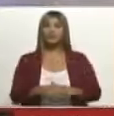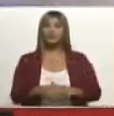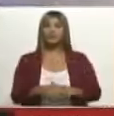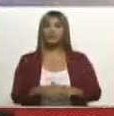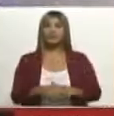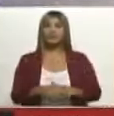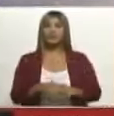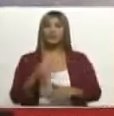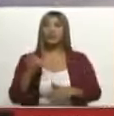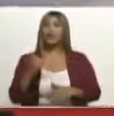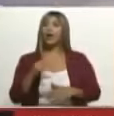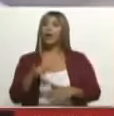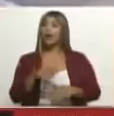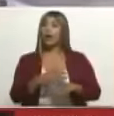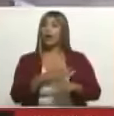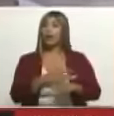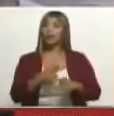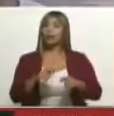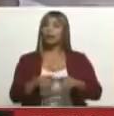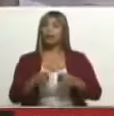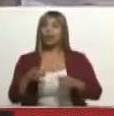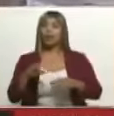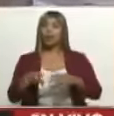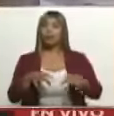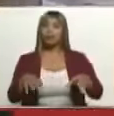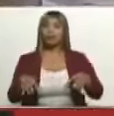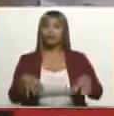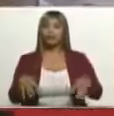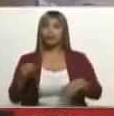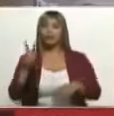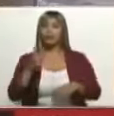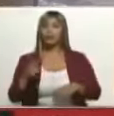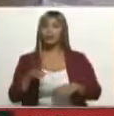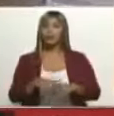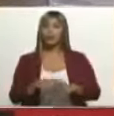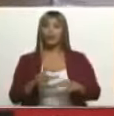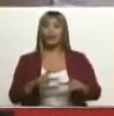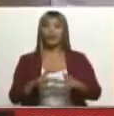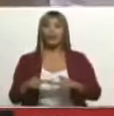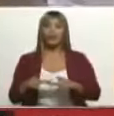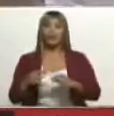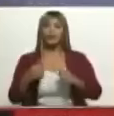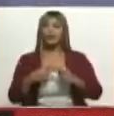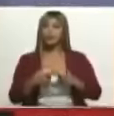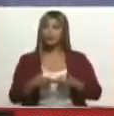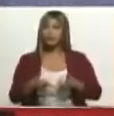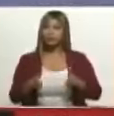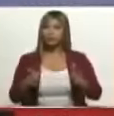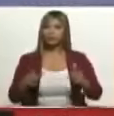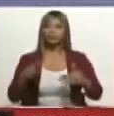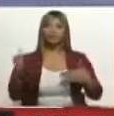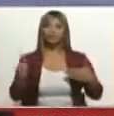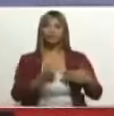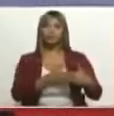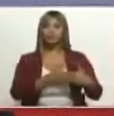que existían aquí, que impactaban el territorio nacional, han sido totalmente